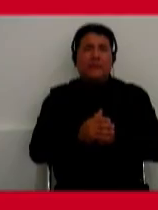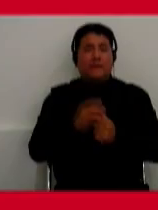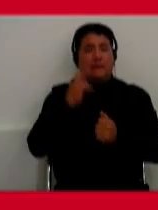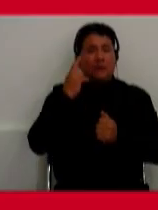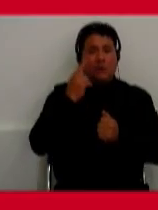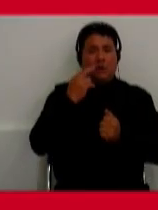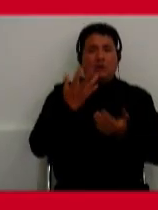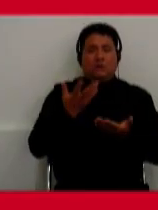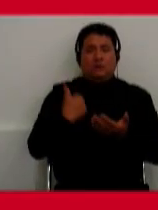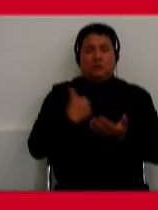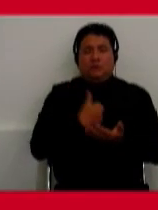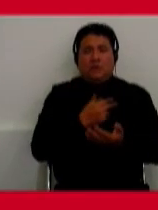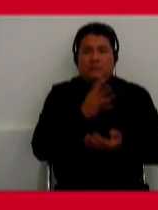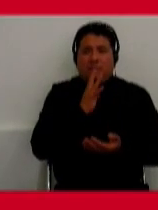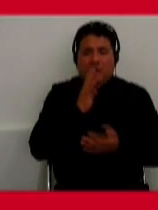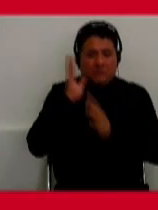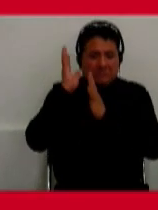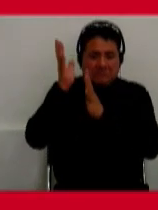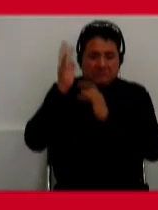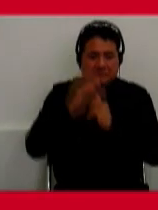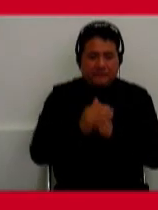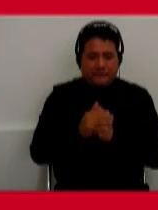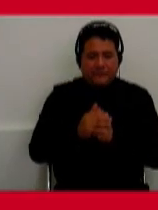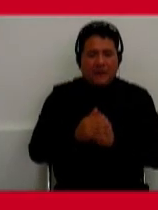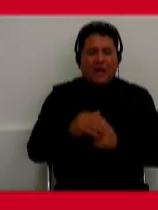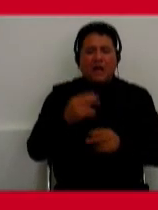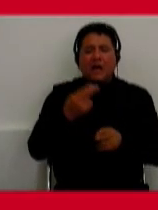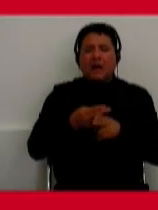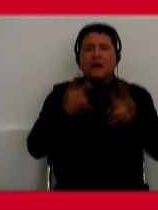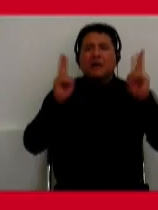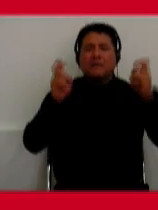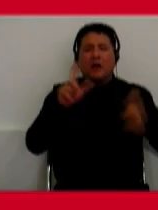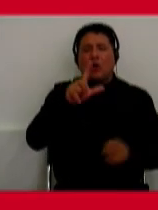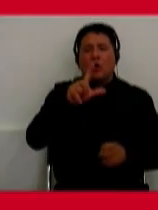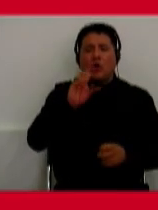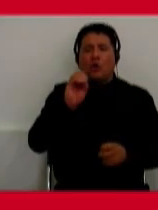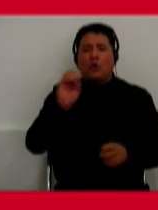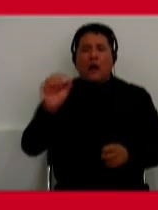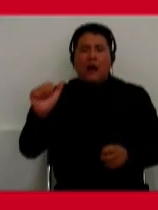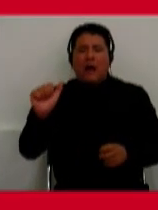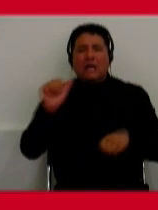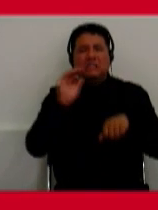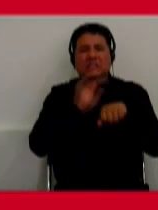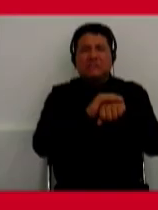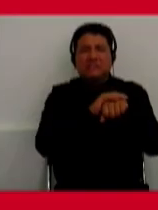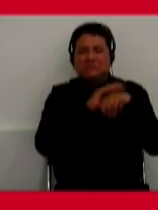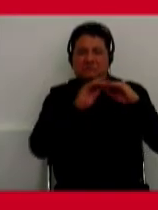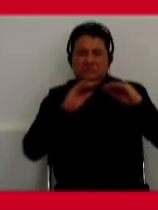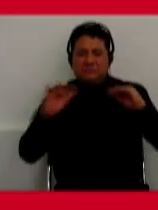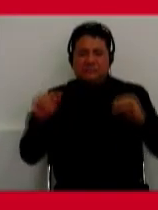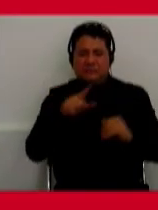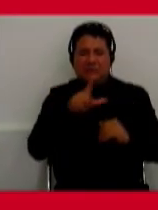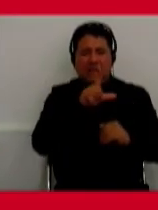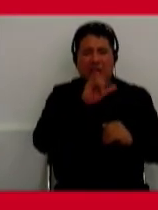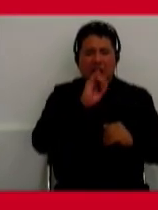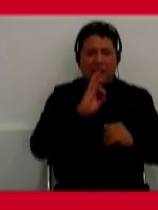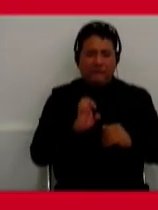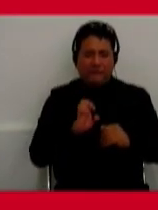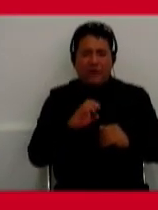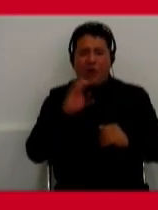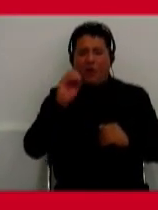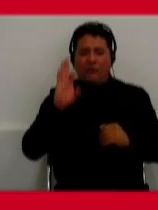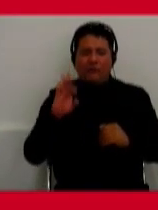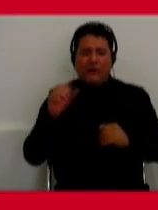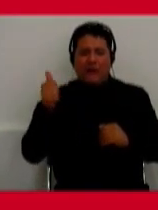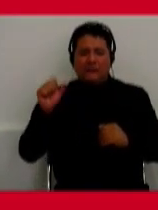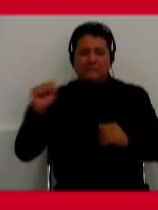vamos a hablar hoy día de LOA, esta técnica bastante importante para el planeamiento mina y generar valor y fusionar con lo que es el UDF